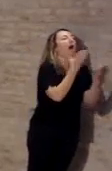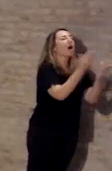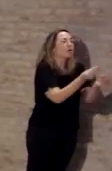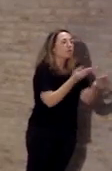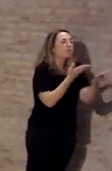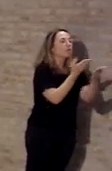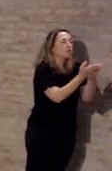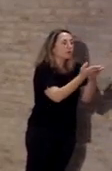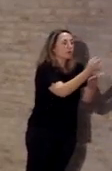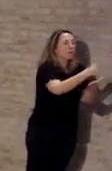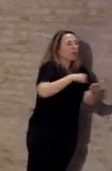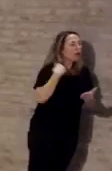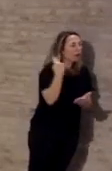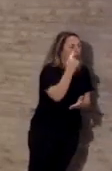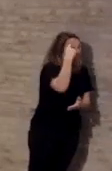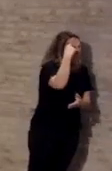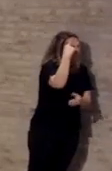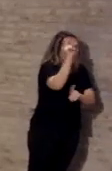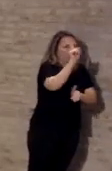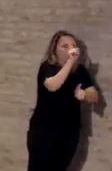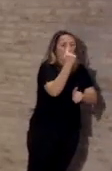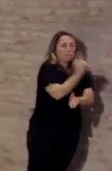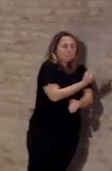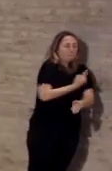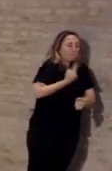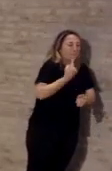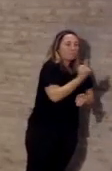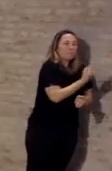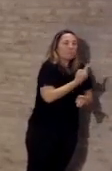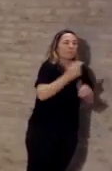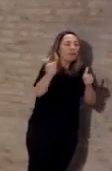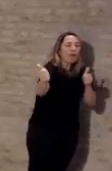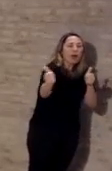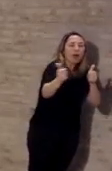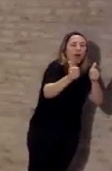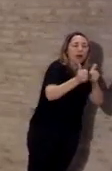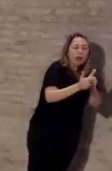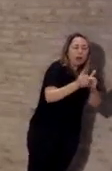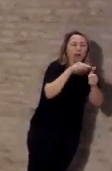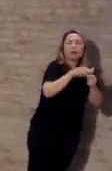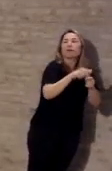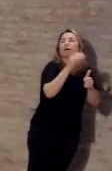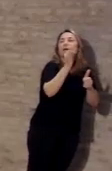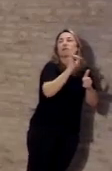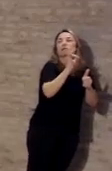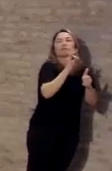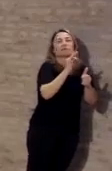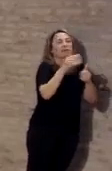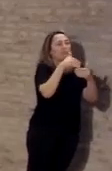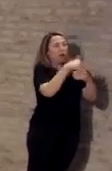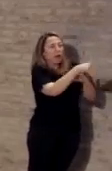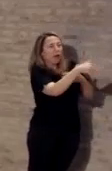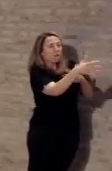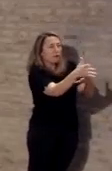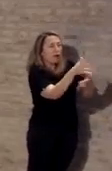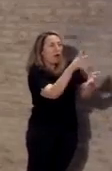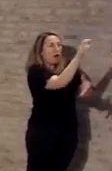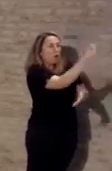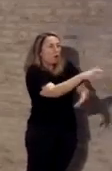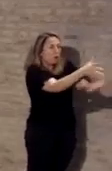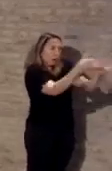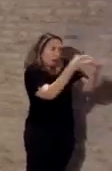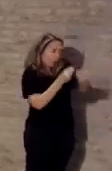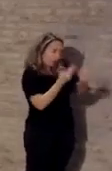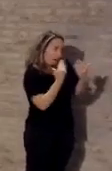y y que no están sola que siempre siempre hay una luz al final del camino